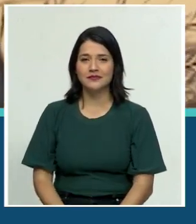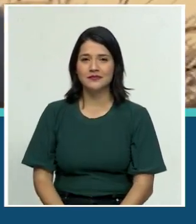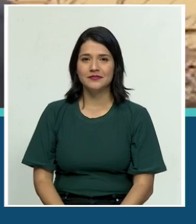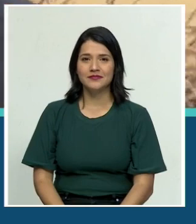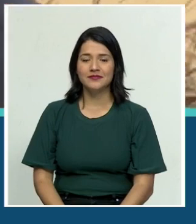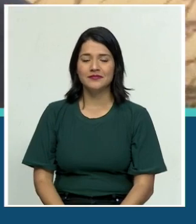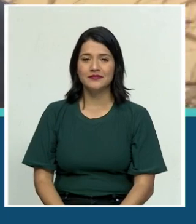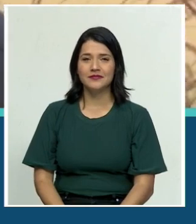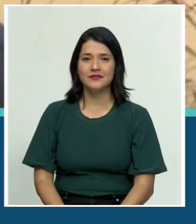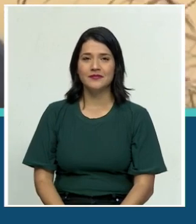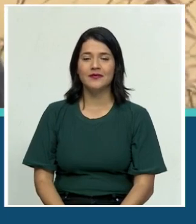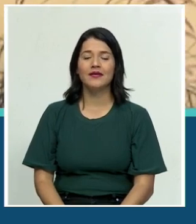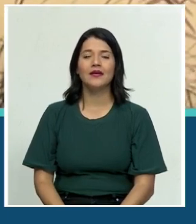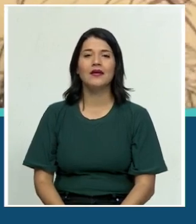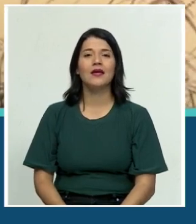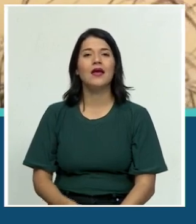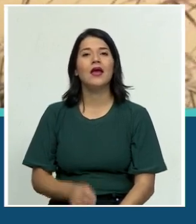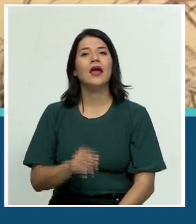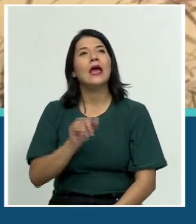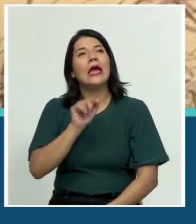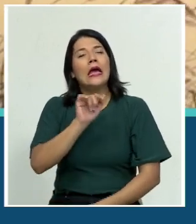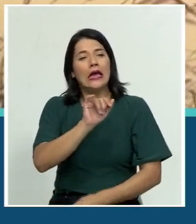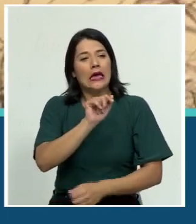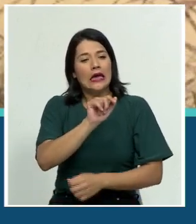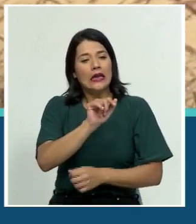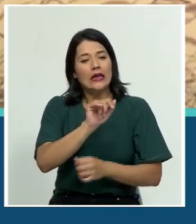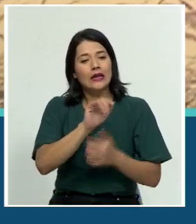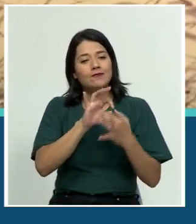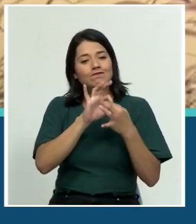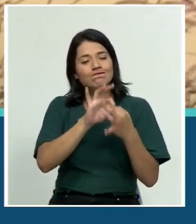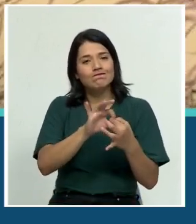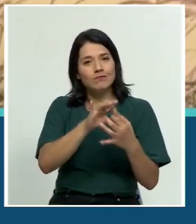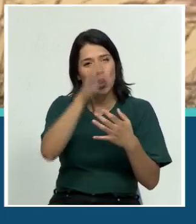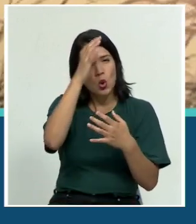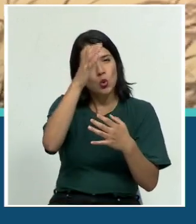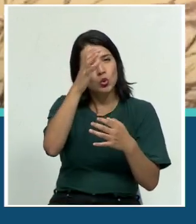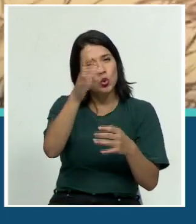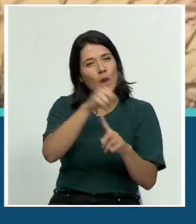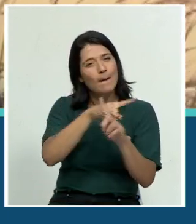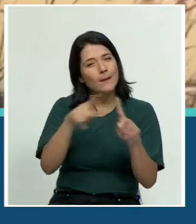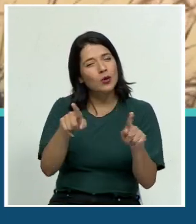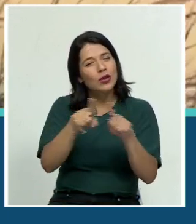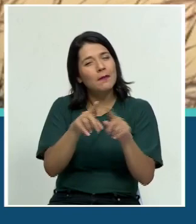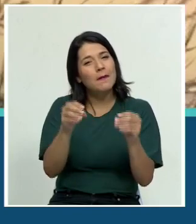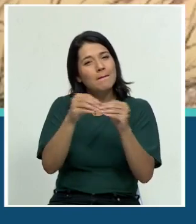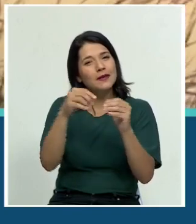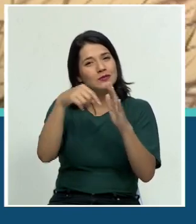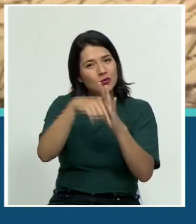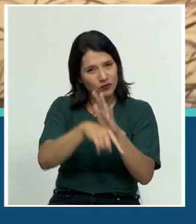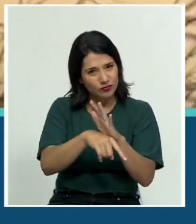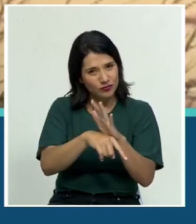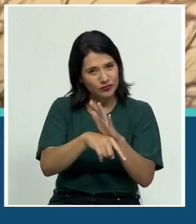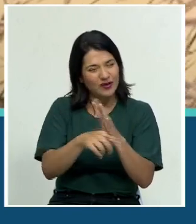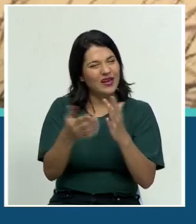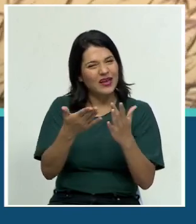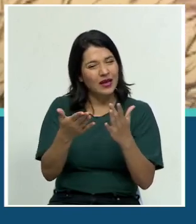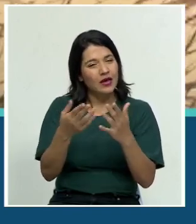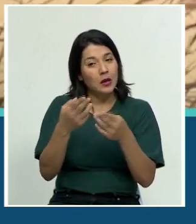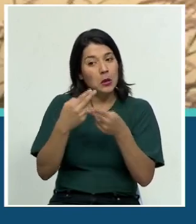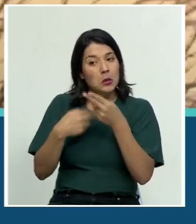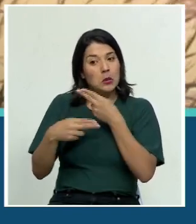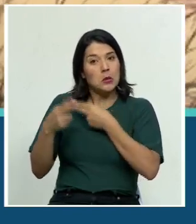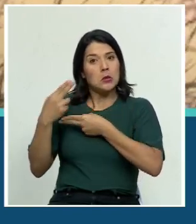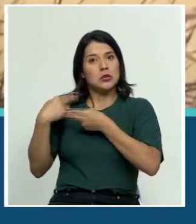Y él va más allá de la cultura. Él va a las raíces de nuestra historia patria,